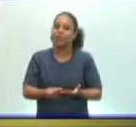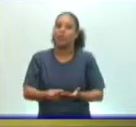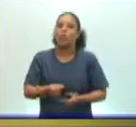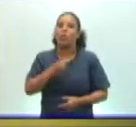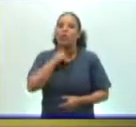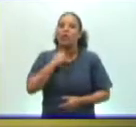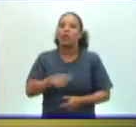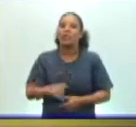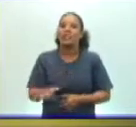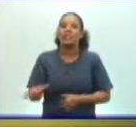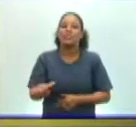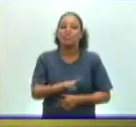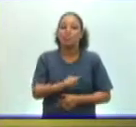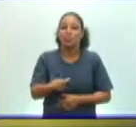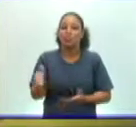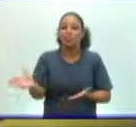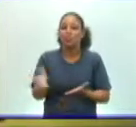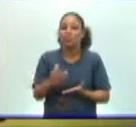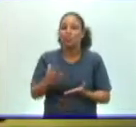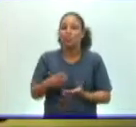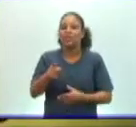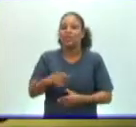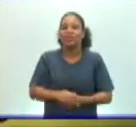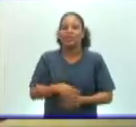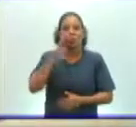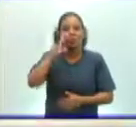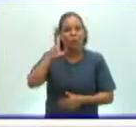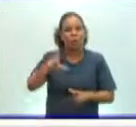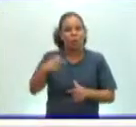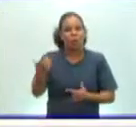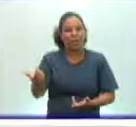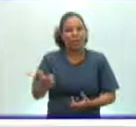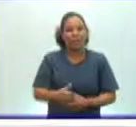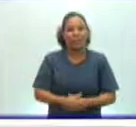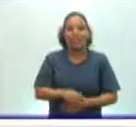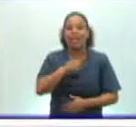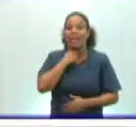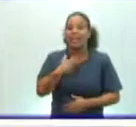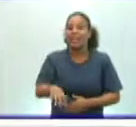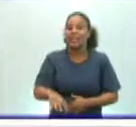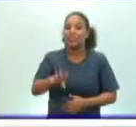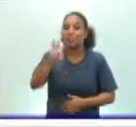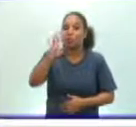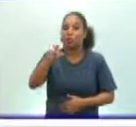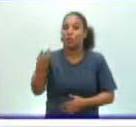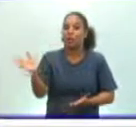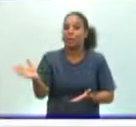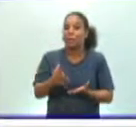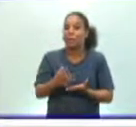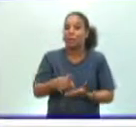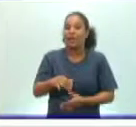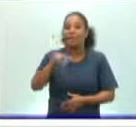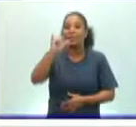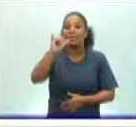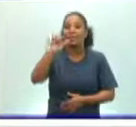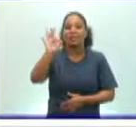ejercicio también de su libro de texto. Veamos cuál es. El ejercicio 4 de la página